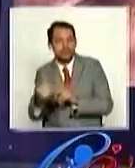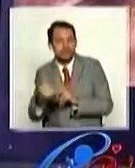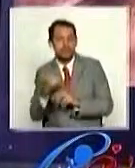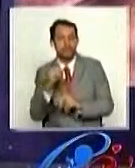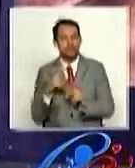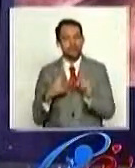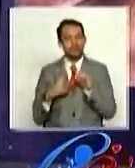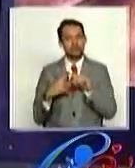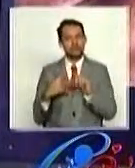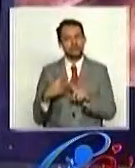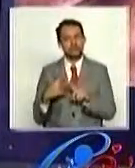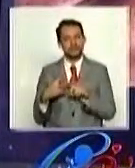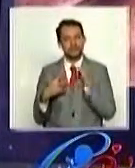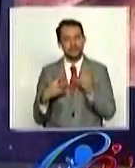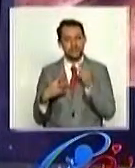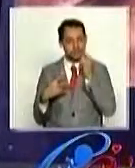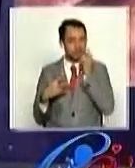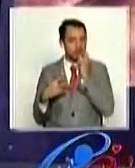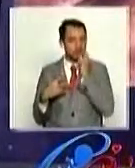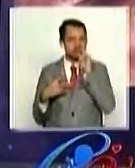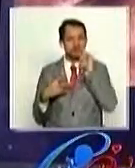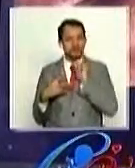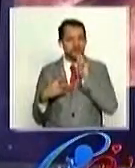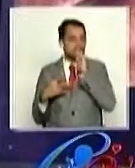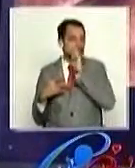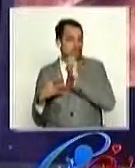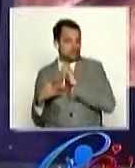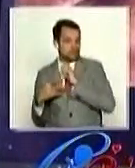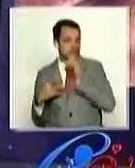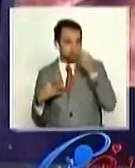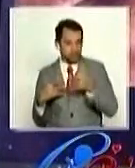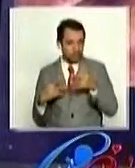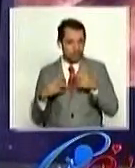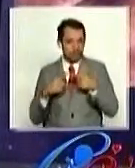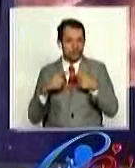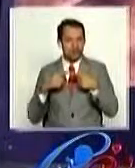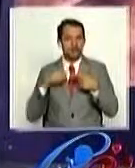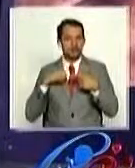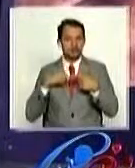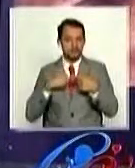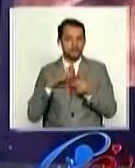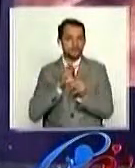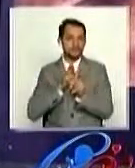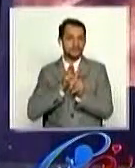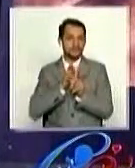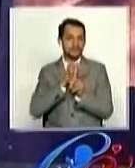de estos dientes se debían de sacar, uno porque tenía caries y el otro porque